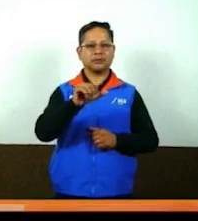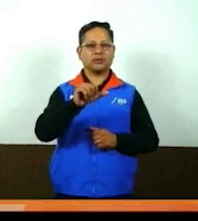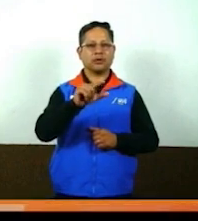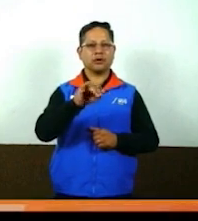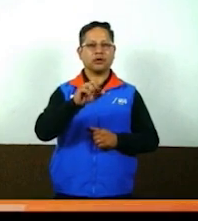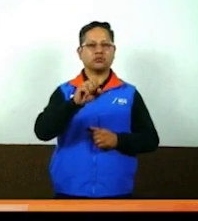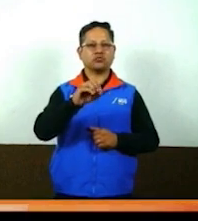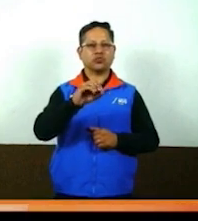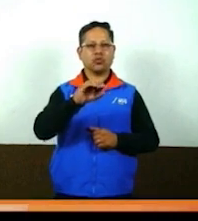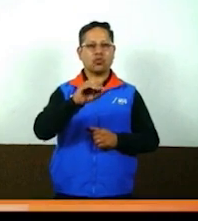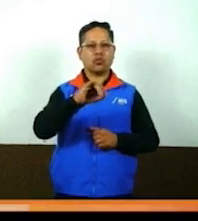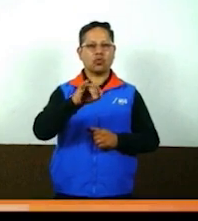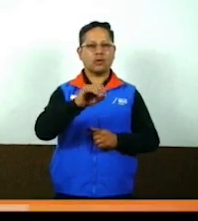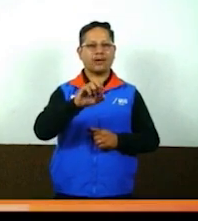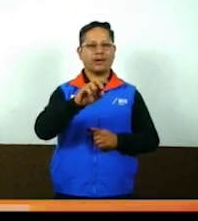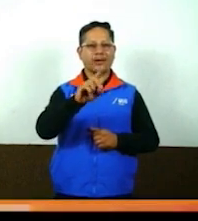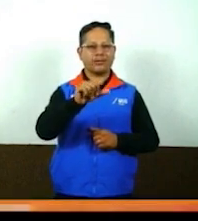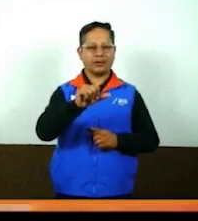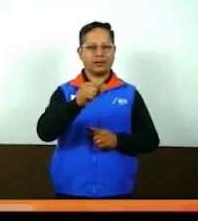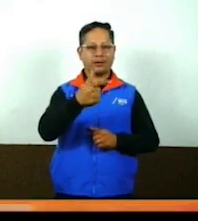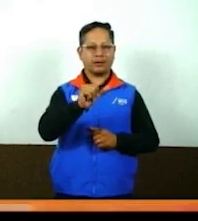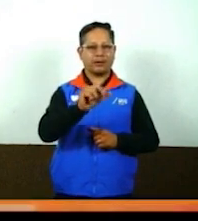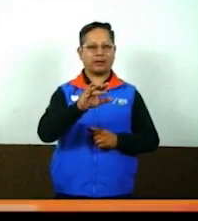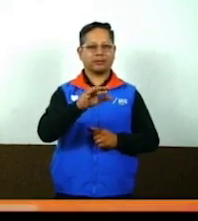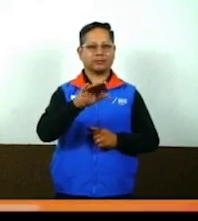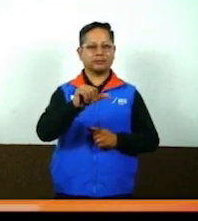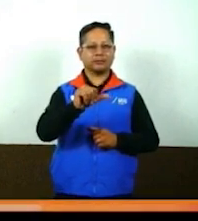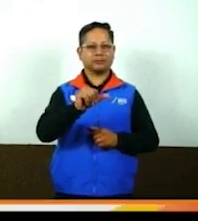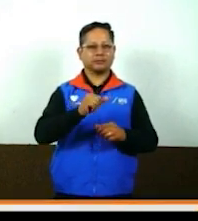Ernesto Alonso Ojeda García.